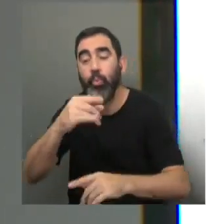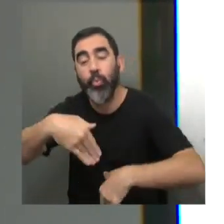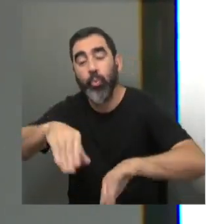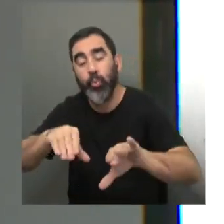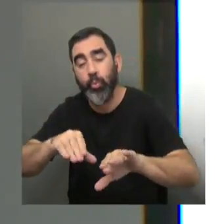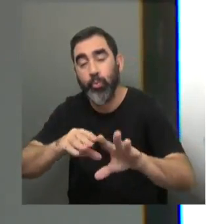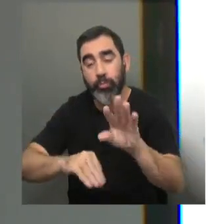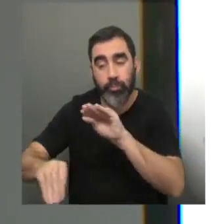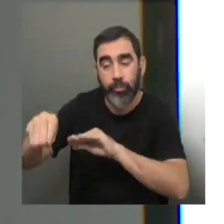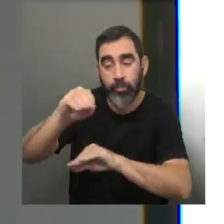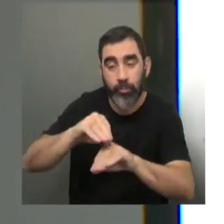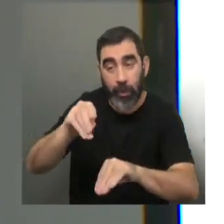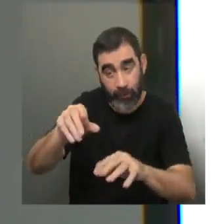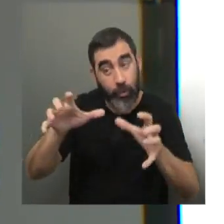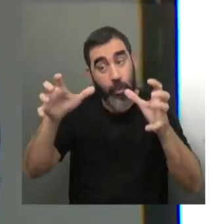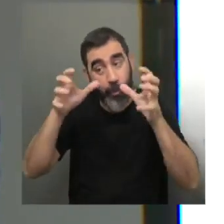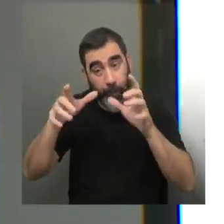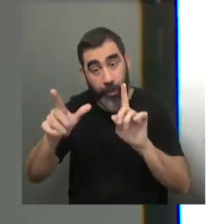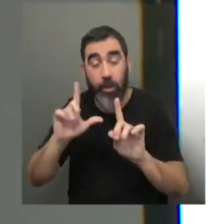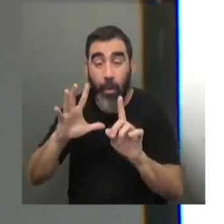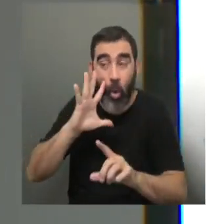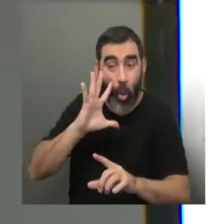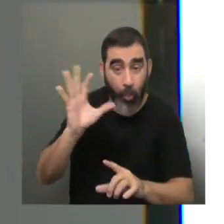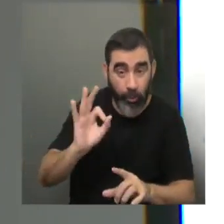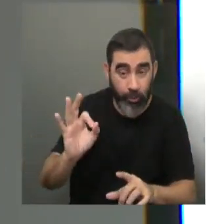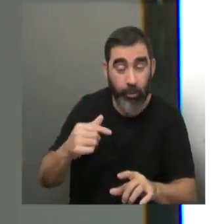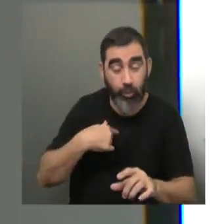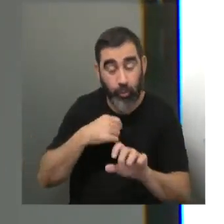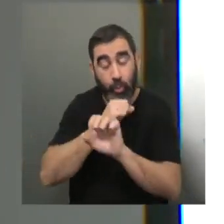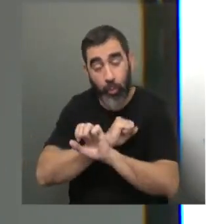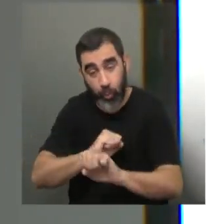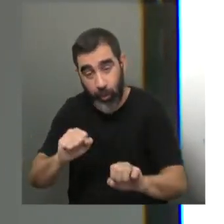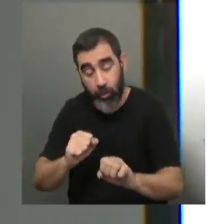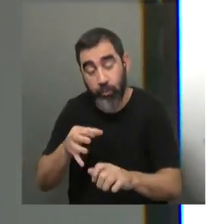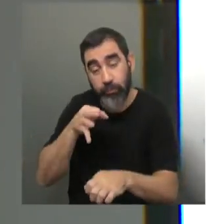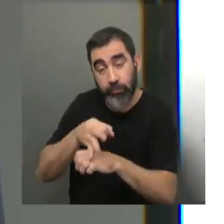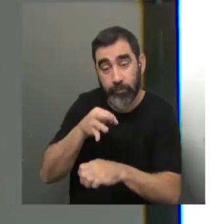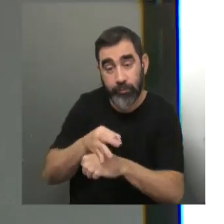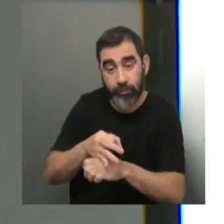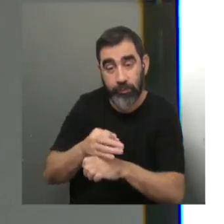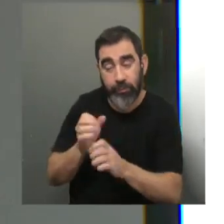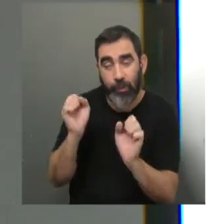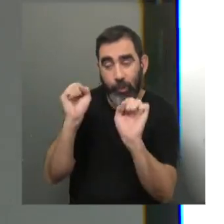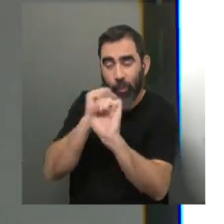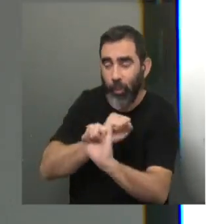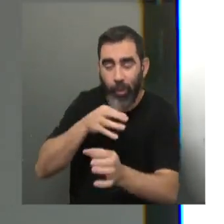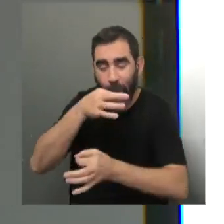huecos. Y ahí está el gran peligro y la gran oportunidad. Yo puedo entrenarlo para hacer algo que no puedo explicar del todo